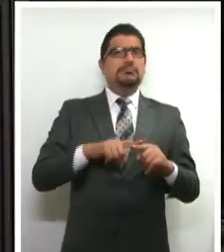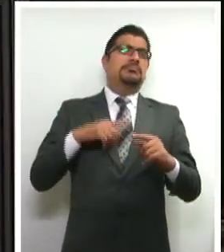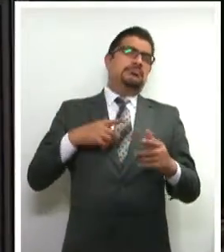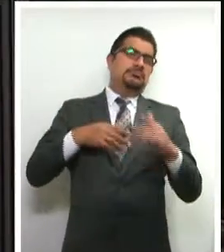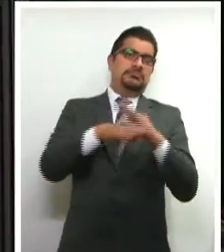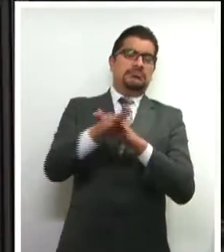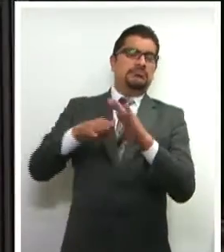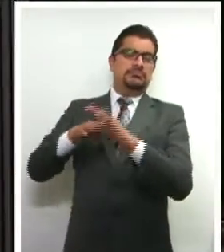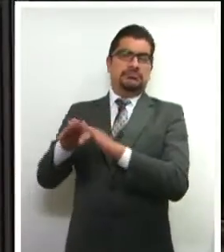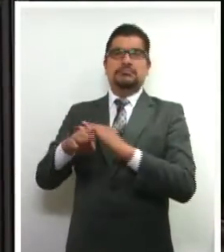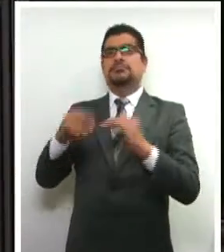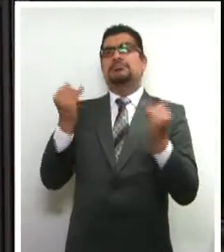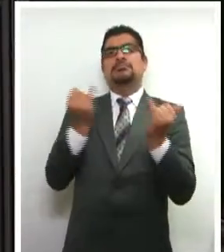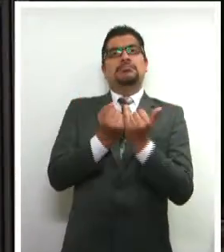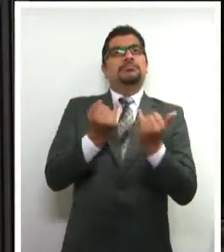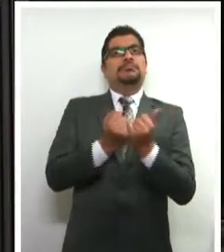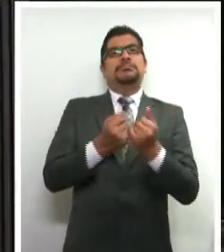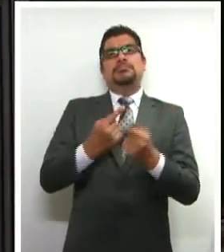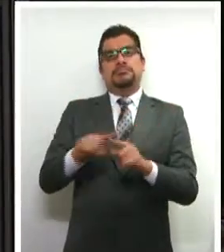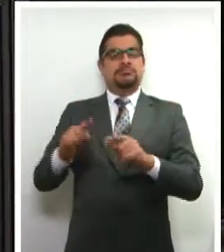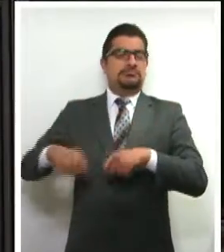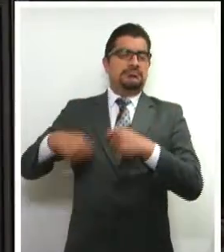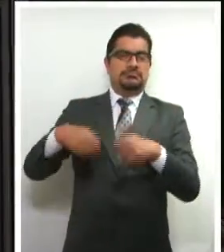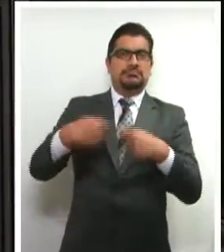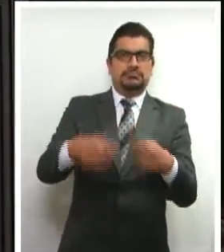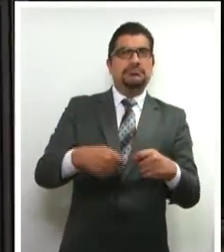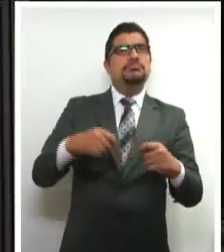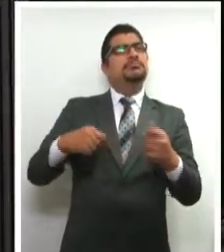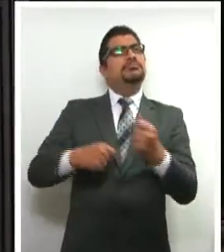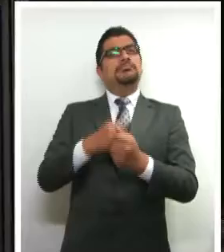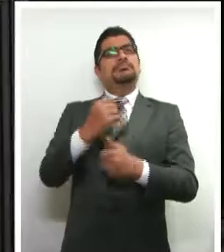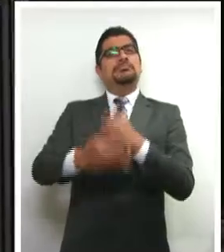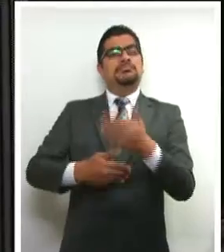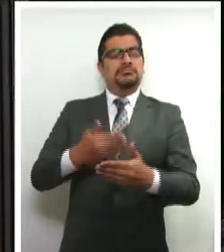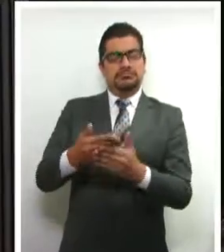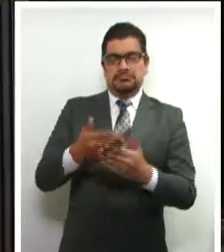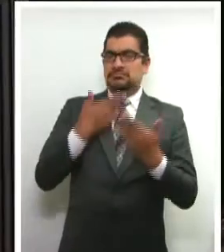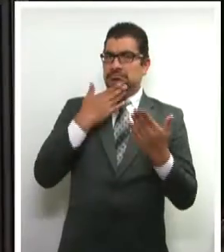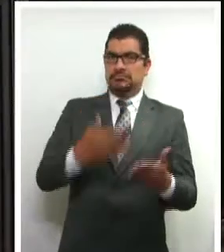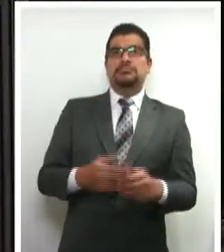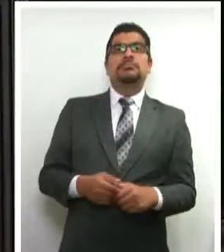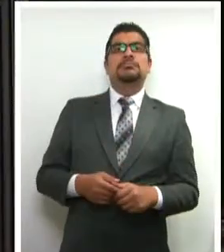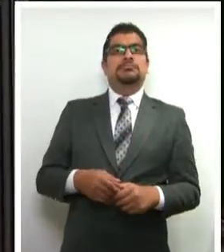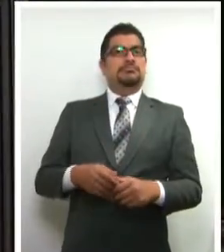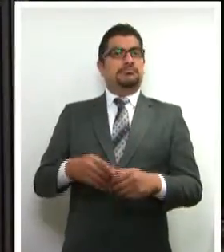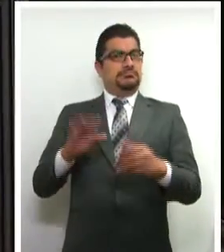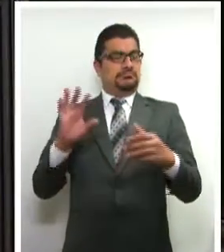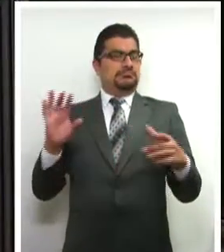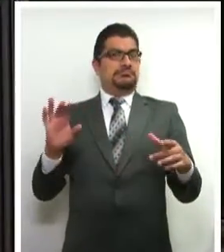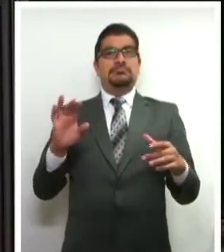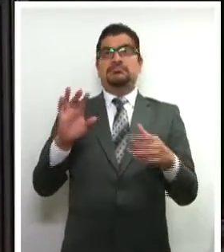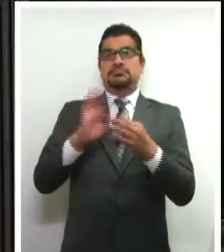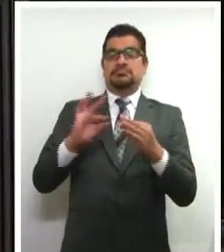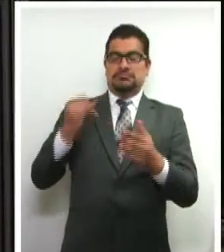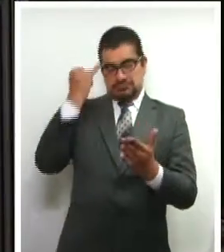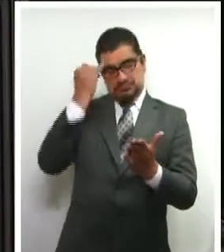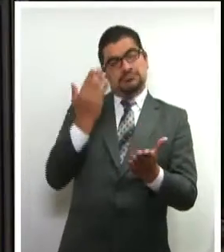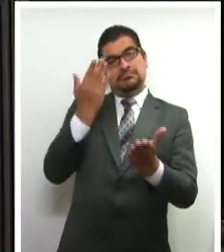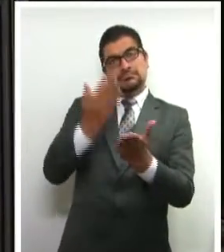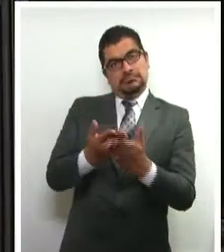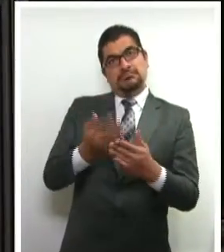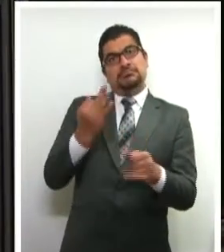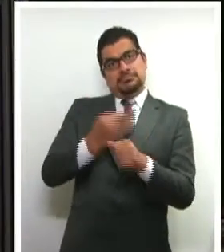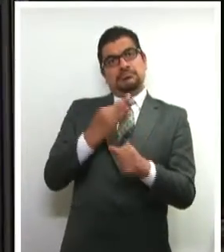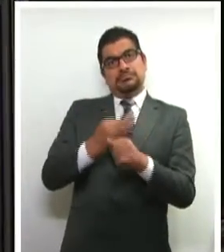accesibilidad, intergeneracional y sostenibilidad. Sin embargo, la iniciativa que hoy se presenta busca poner en